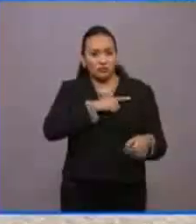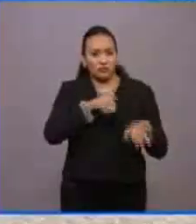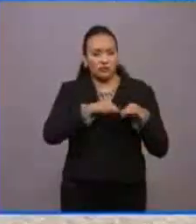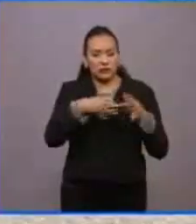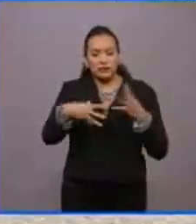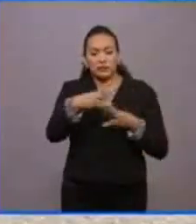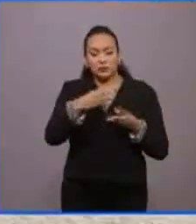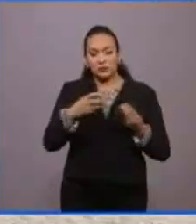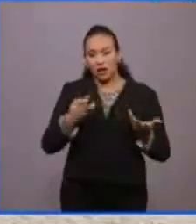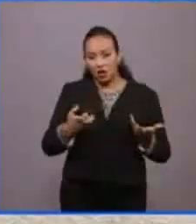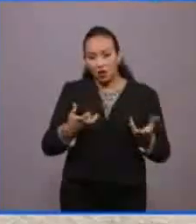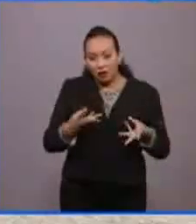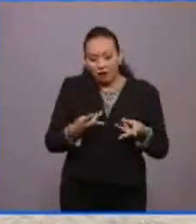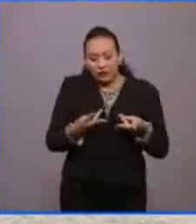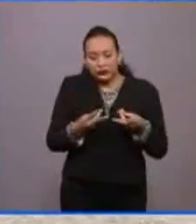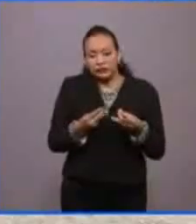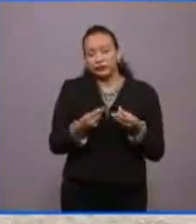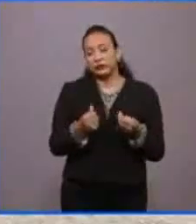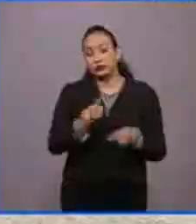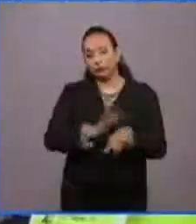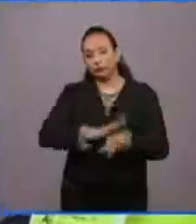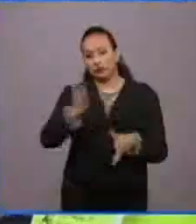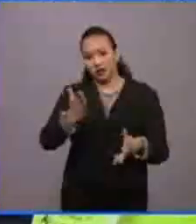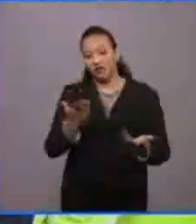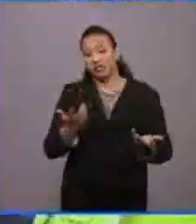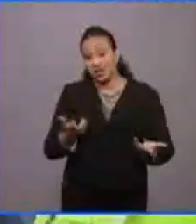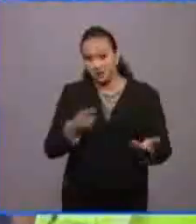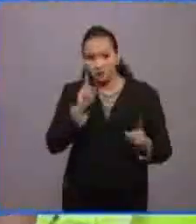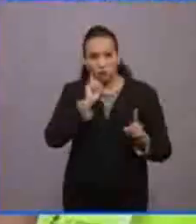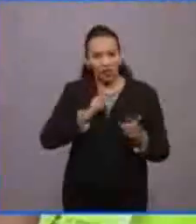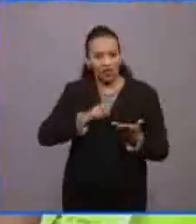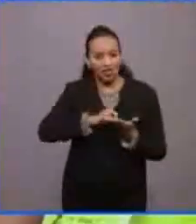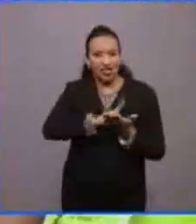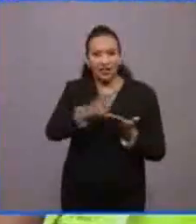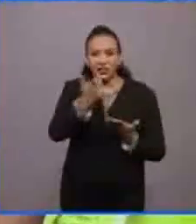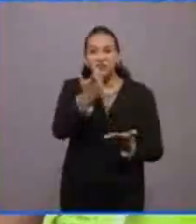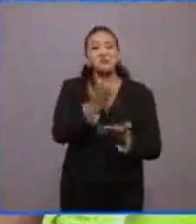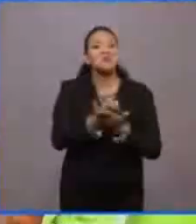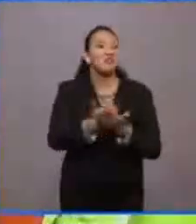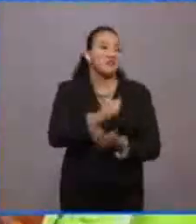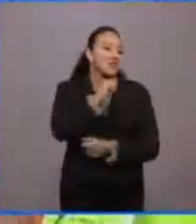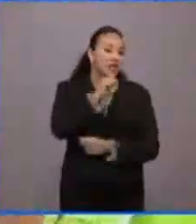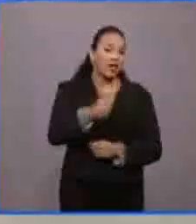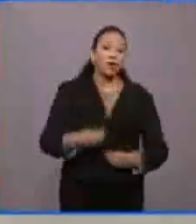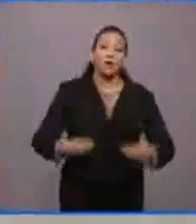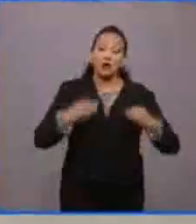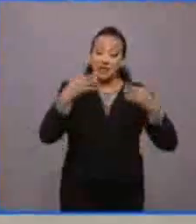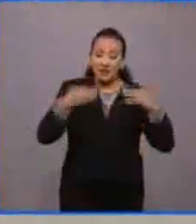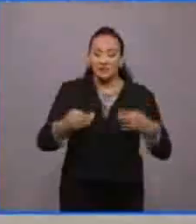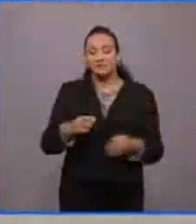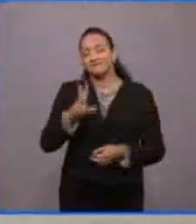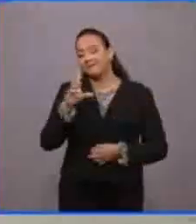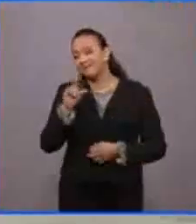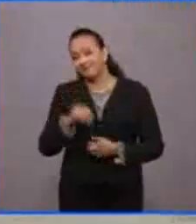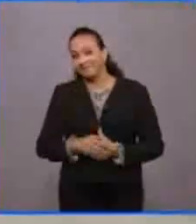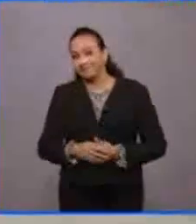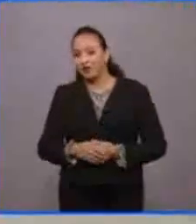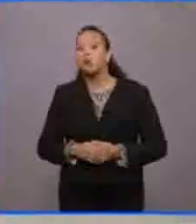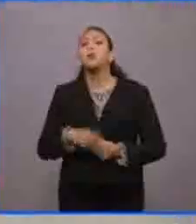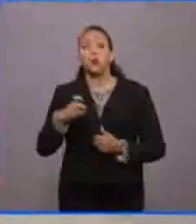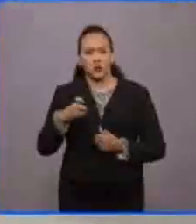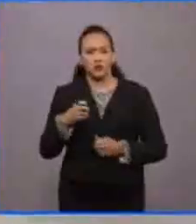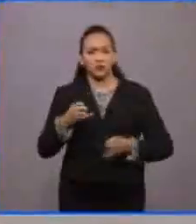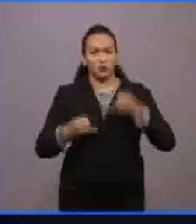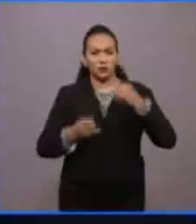implicó restringir los gastos de la madre, afectando sus derechos a la libertad económica y a una vida digna. En la sentencia se ordena a